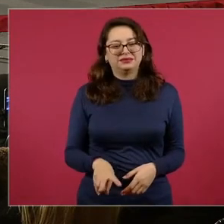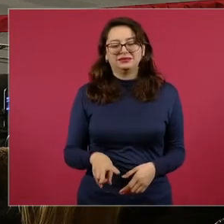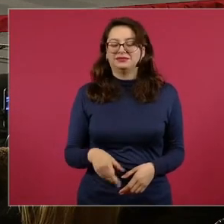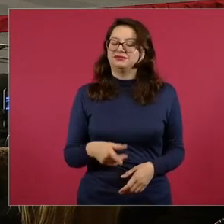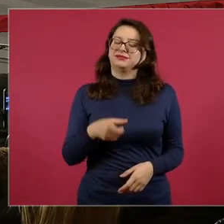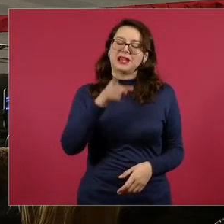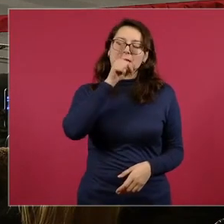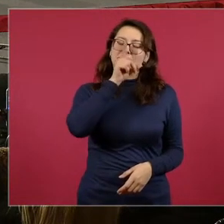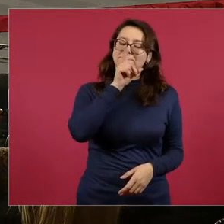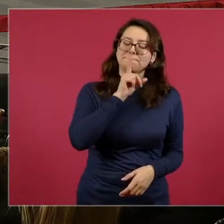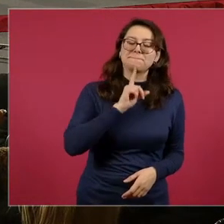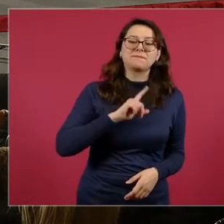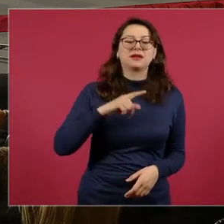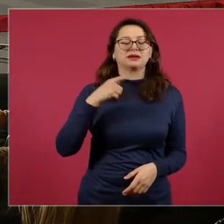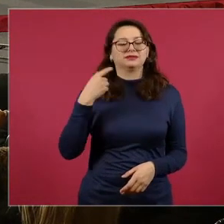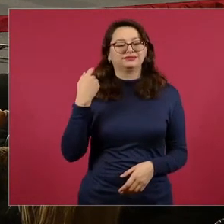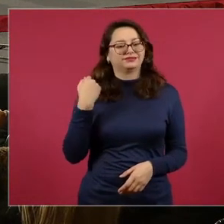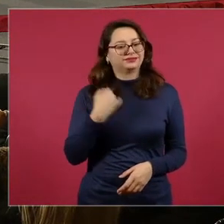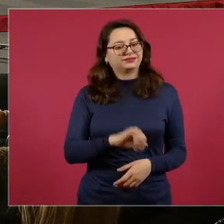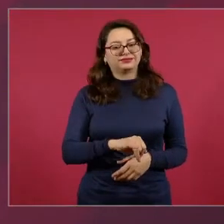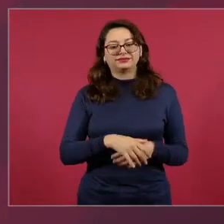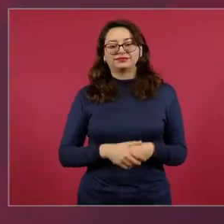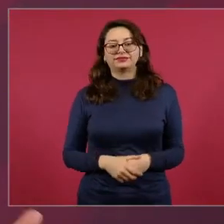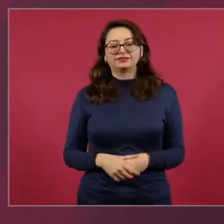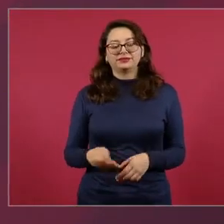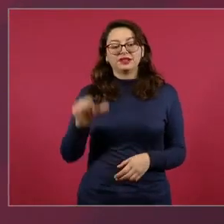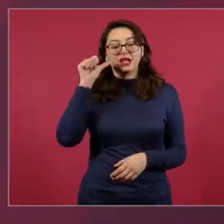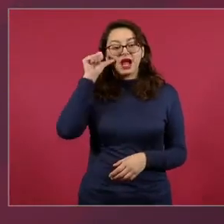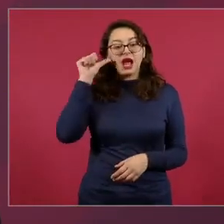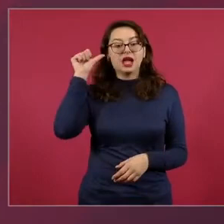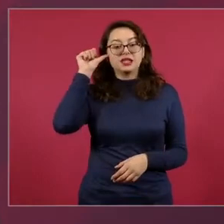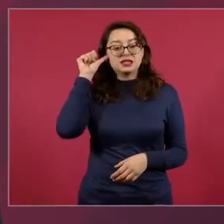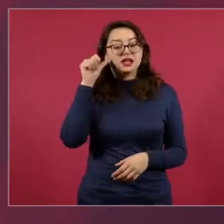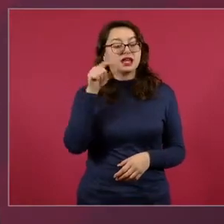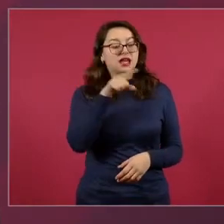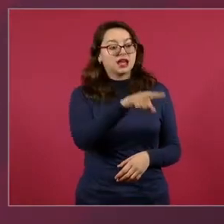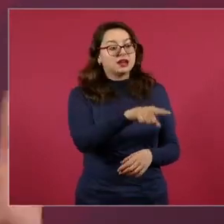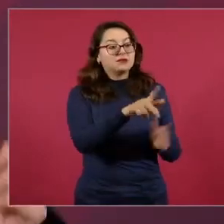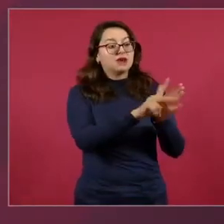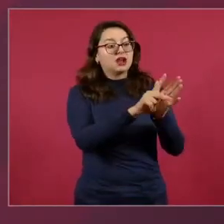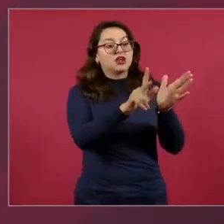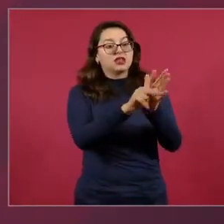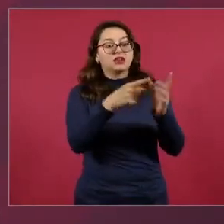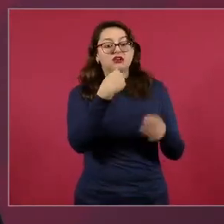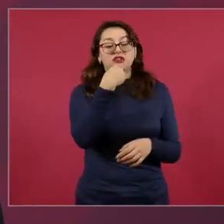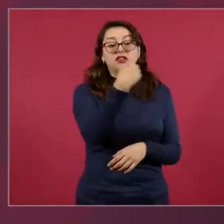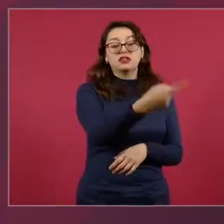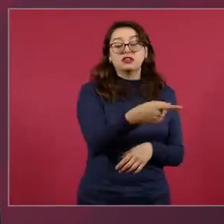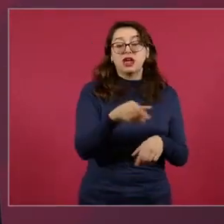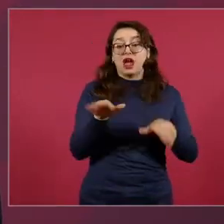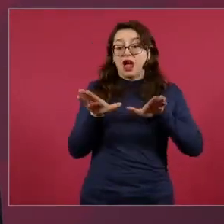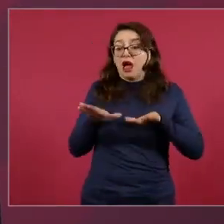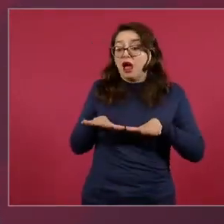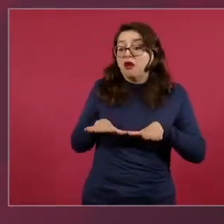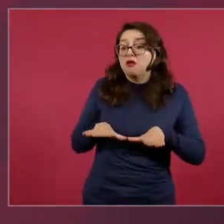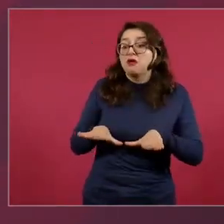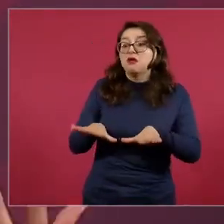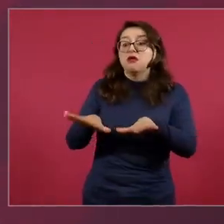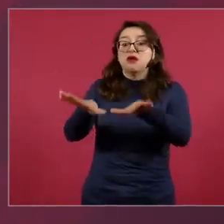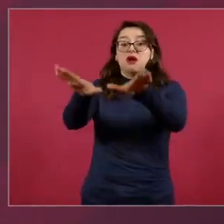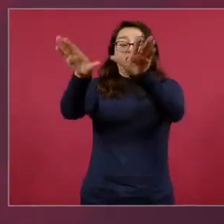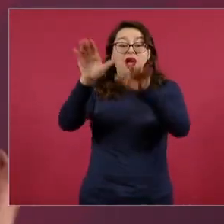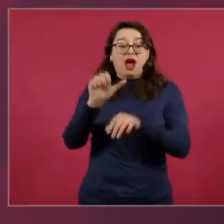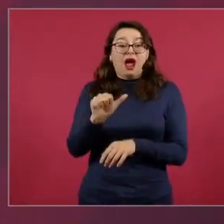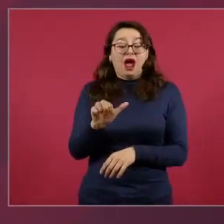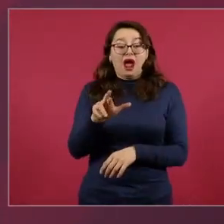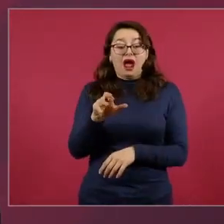ayer. El primer vuelo de Mexicana de Aviación se perdió. Eso dijo El Financiero. Vamos a ver. Ya saben,